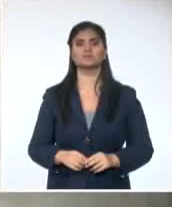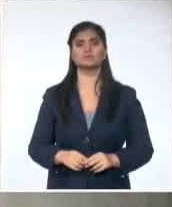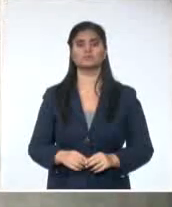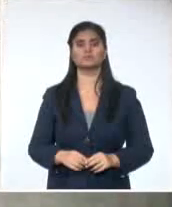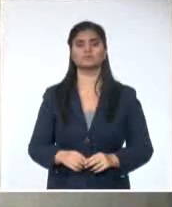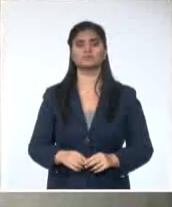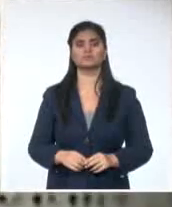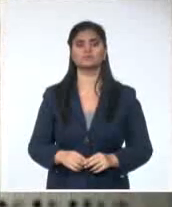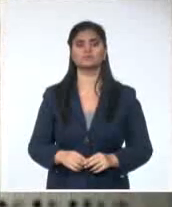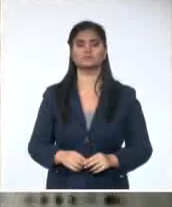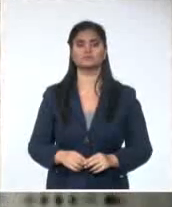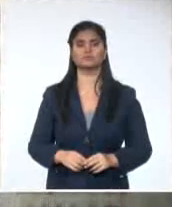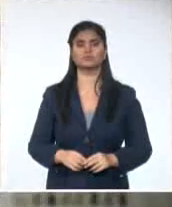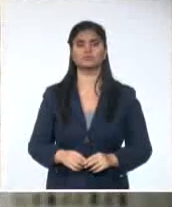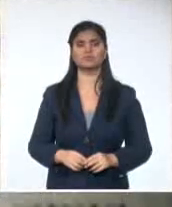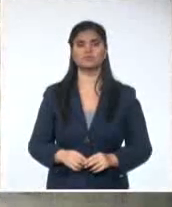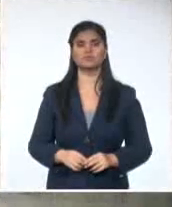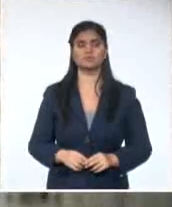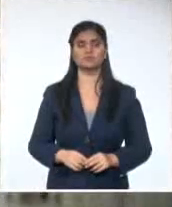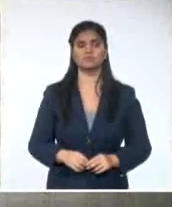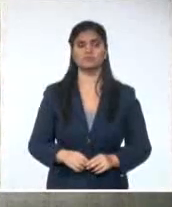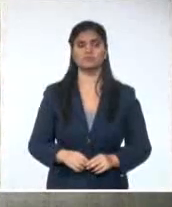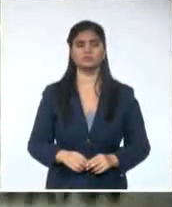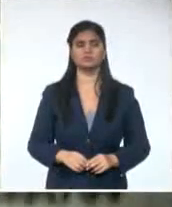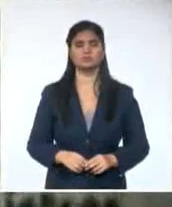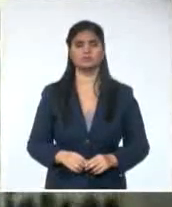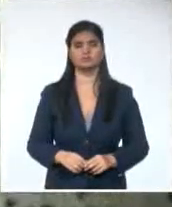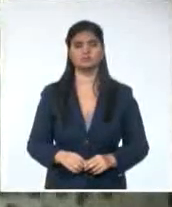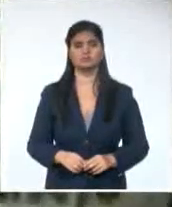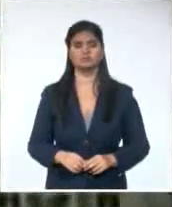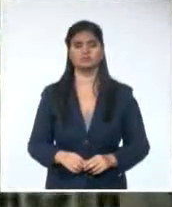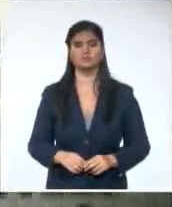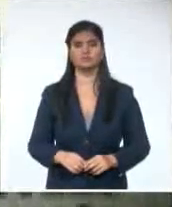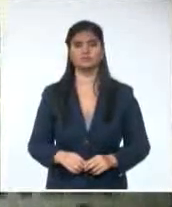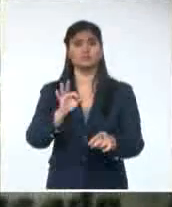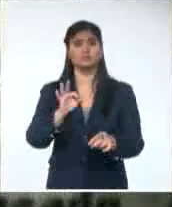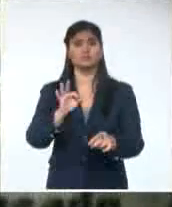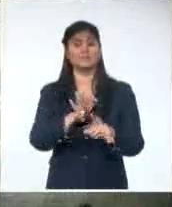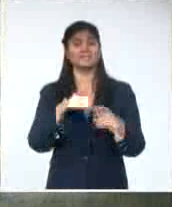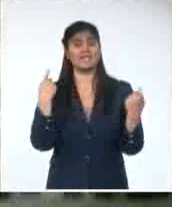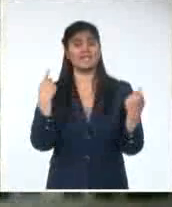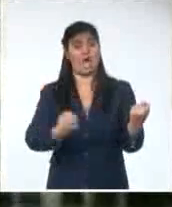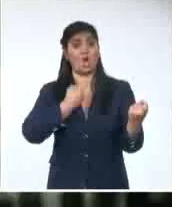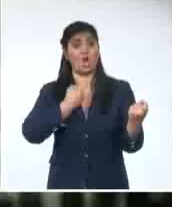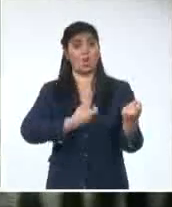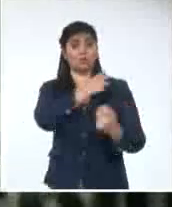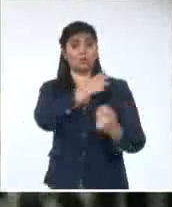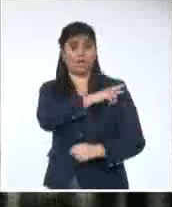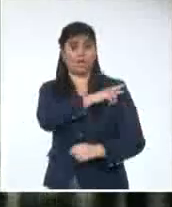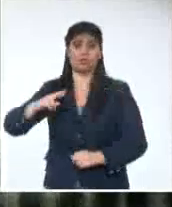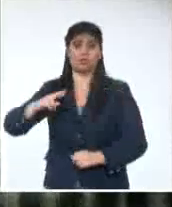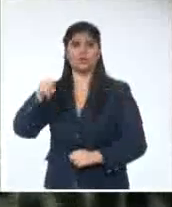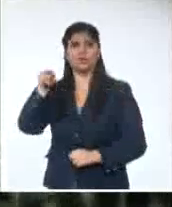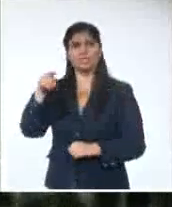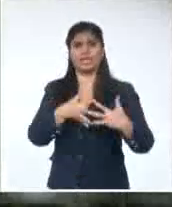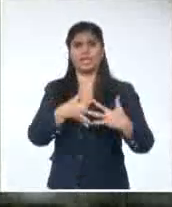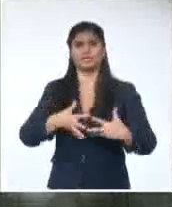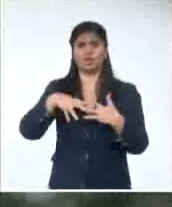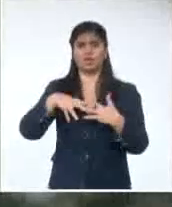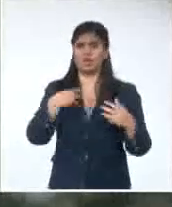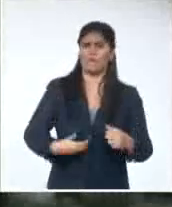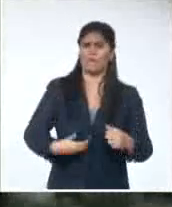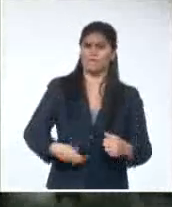aquella con que iniciamos la lucha revolucionaria, la de la libertad o